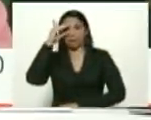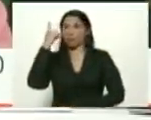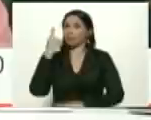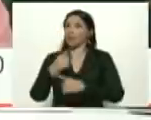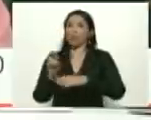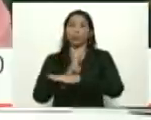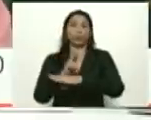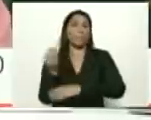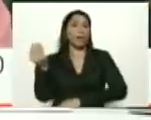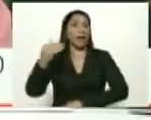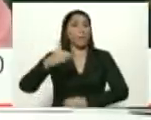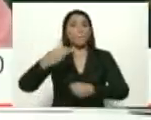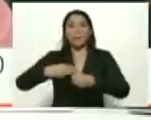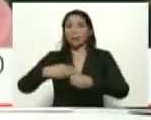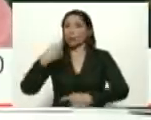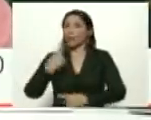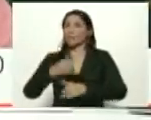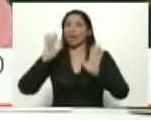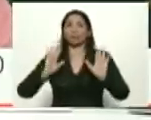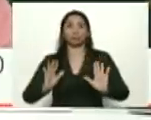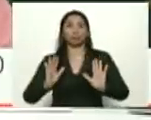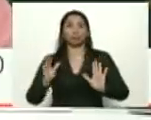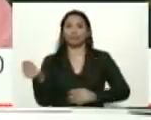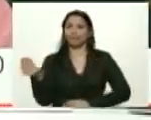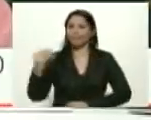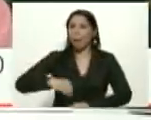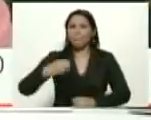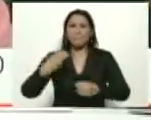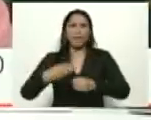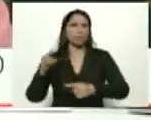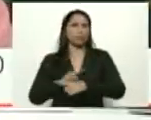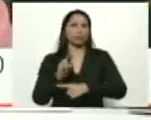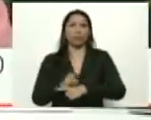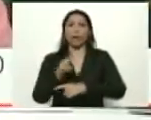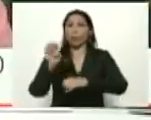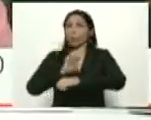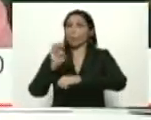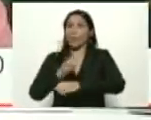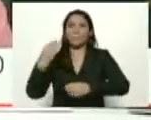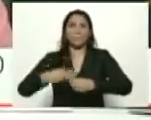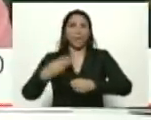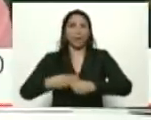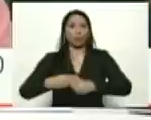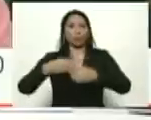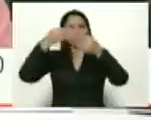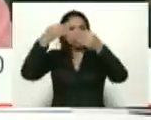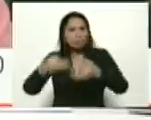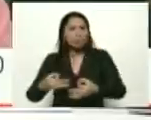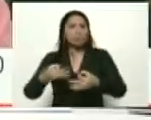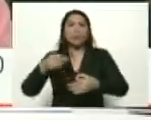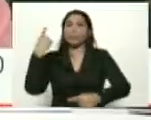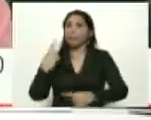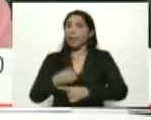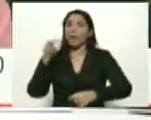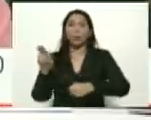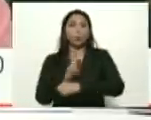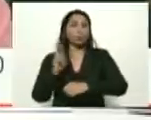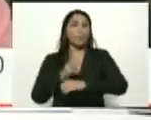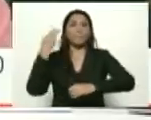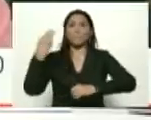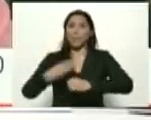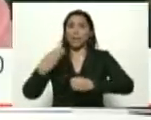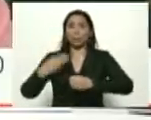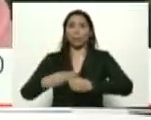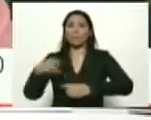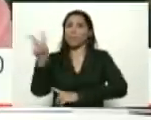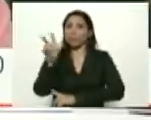más el petro. Aún más el petro, la economía del petro, una economía real, el petro